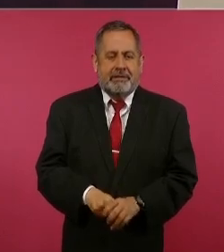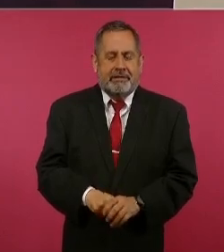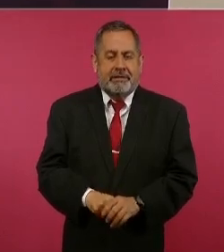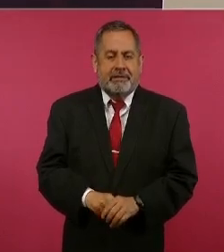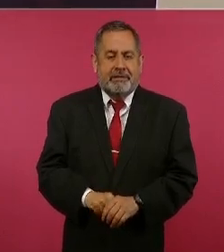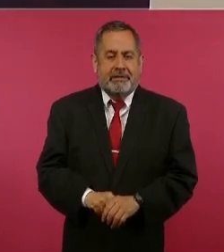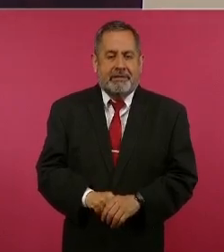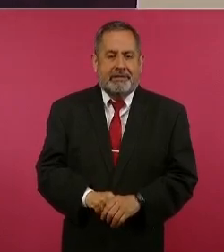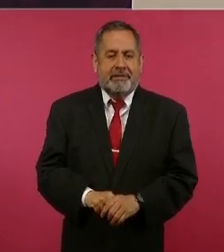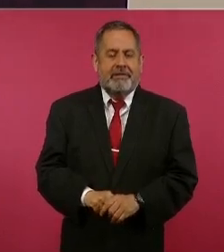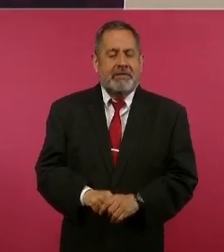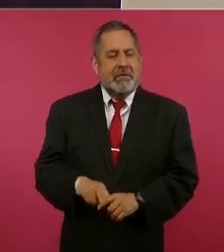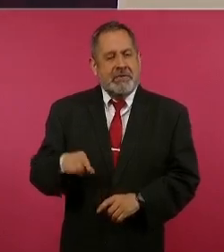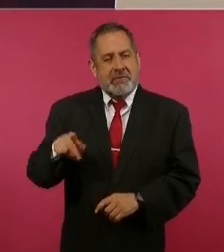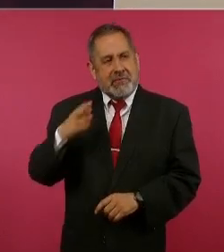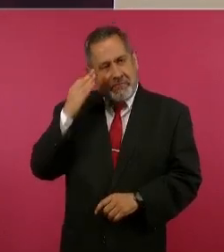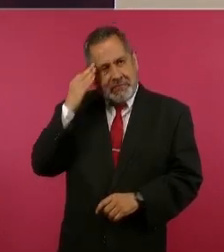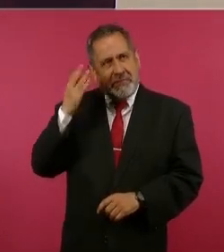Cuando la crisis